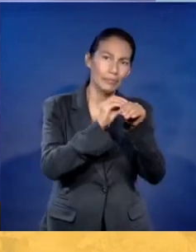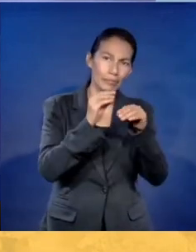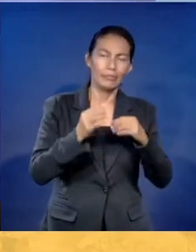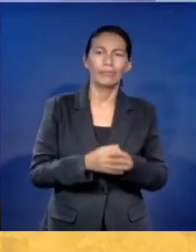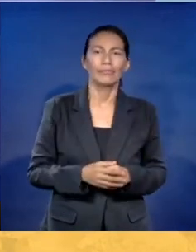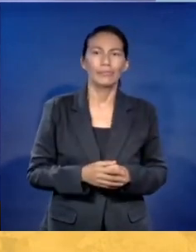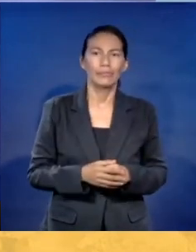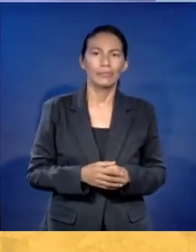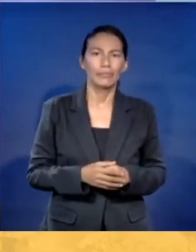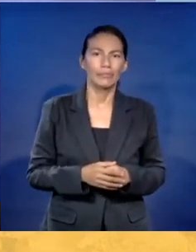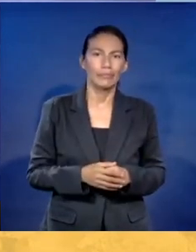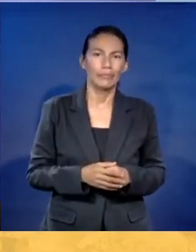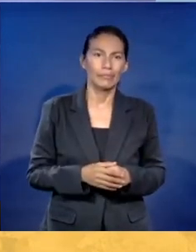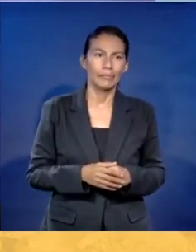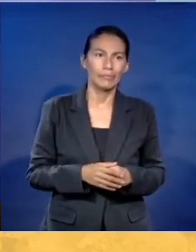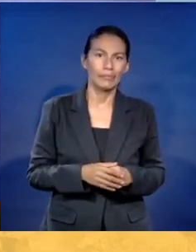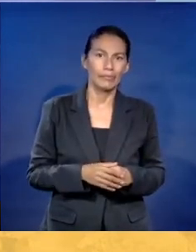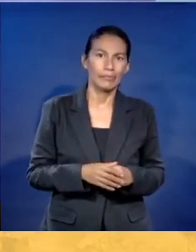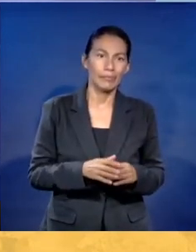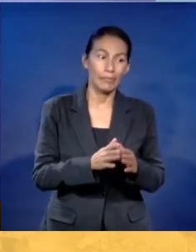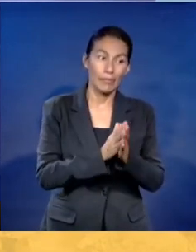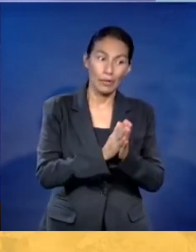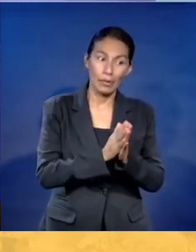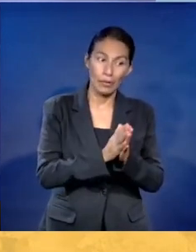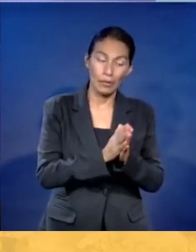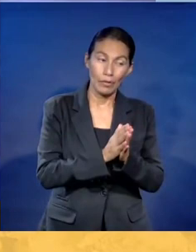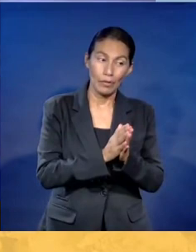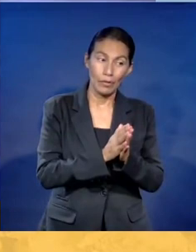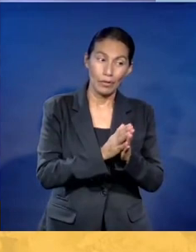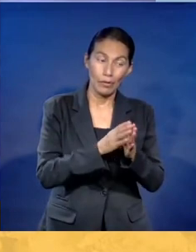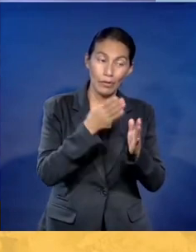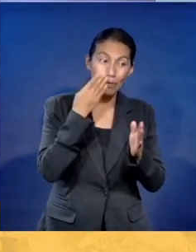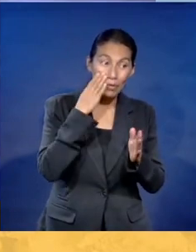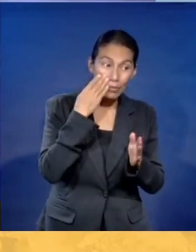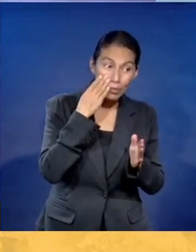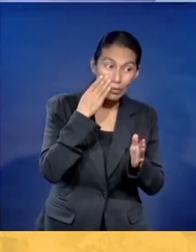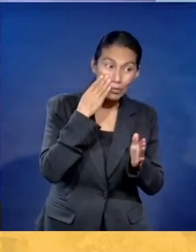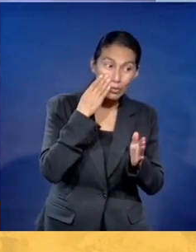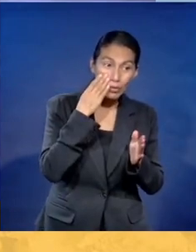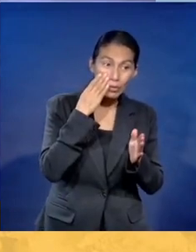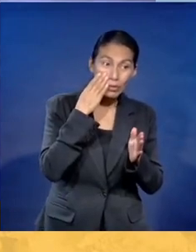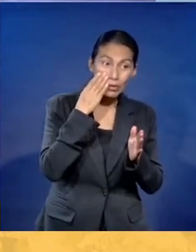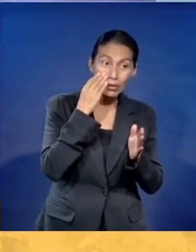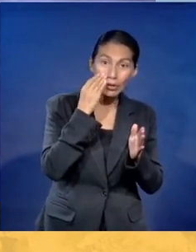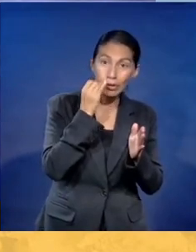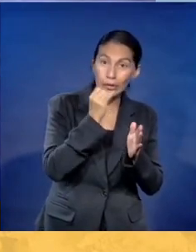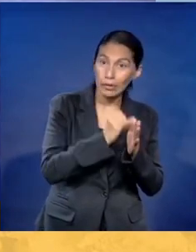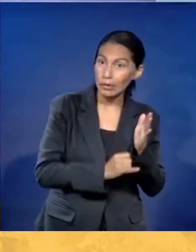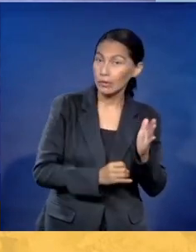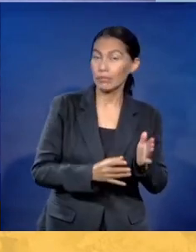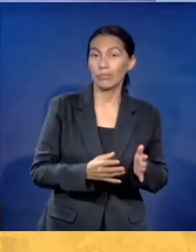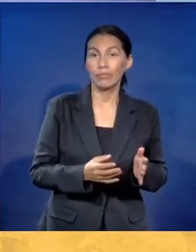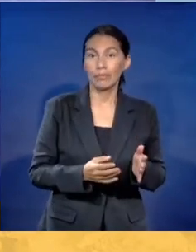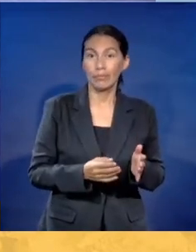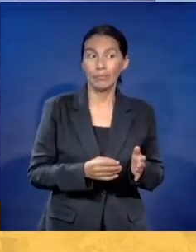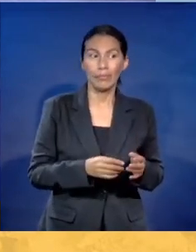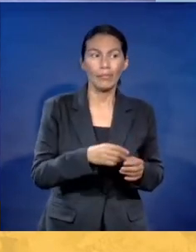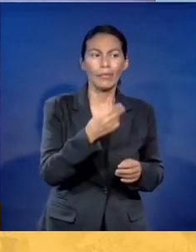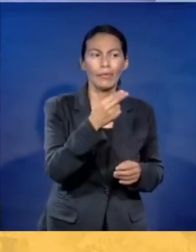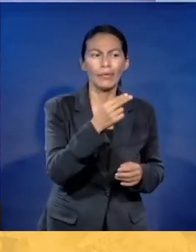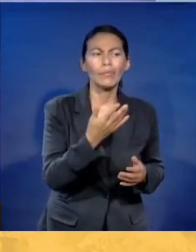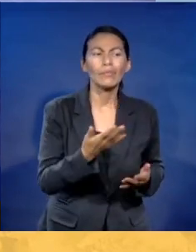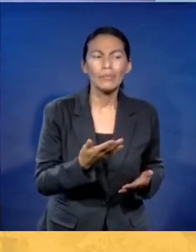si es más atrevido es Me puedes dar su insta me puede dar su Facebook y si no están atrevido Cómo es que se llama